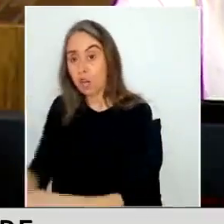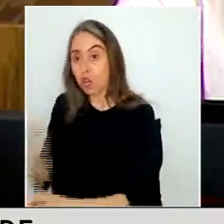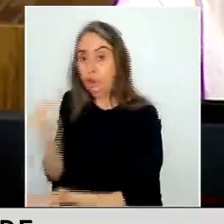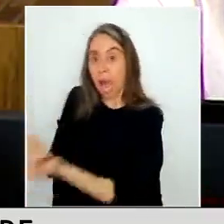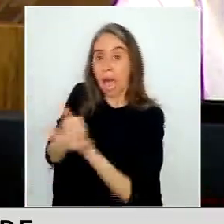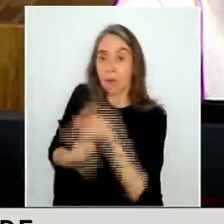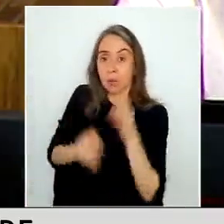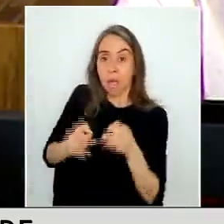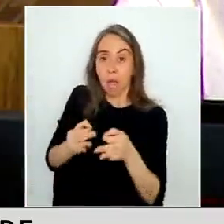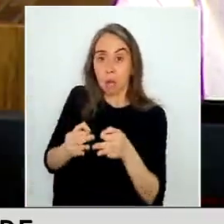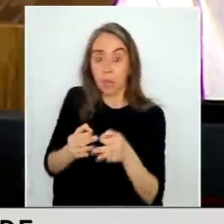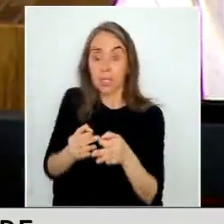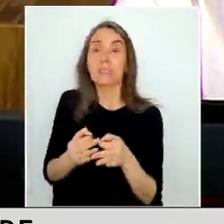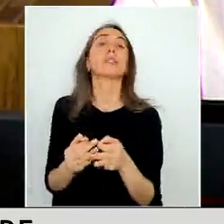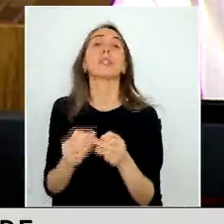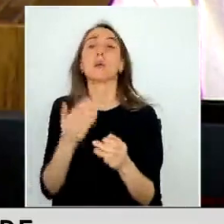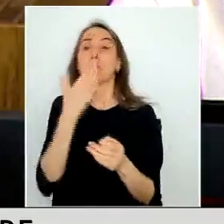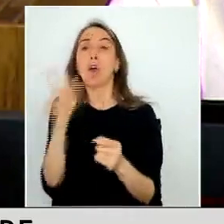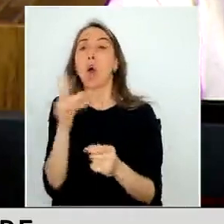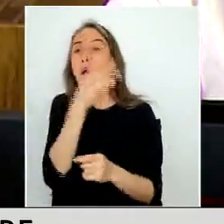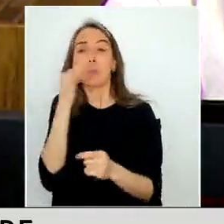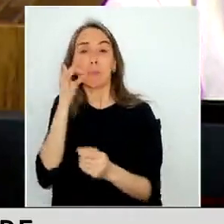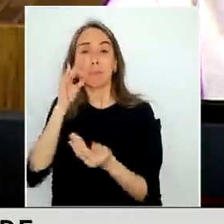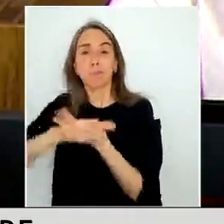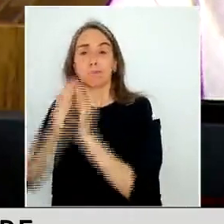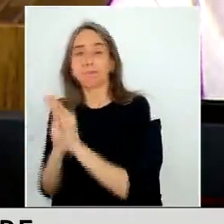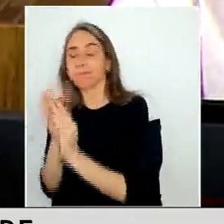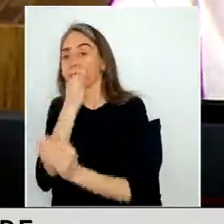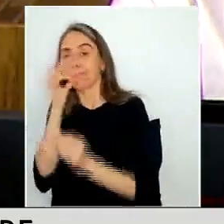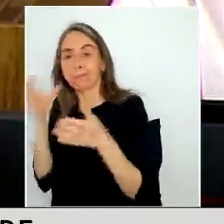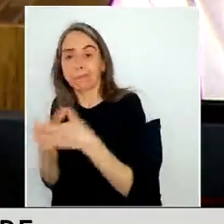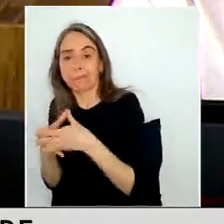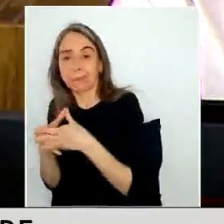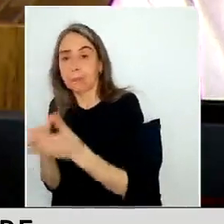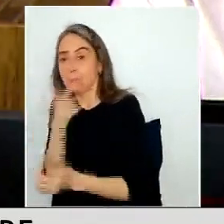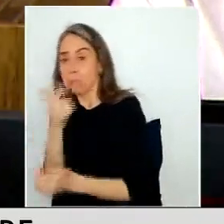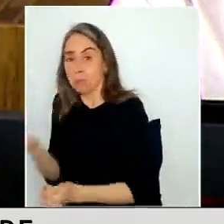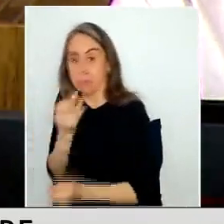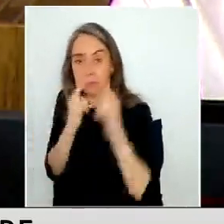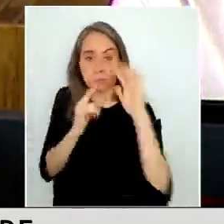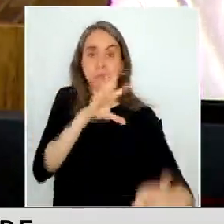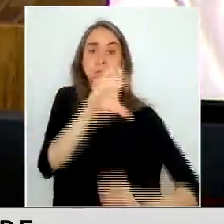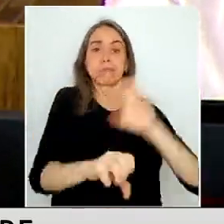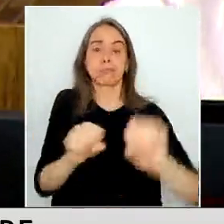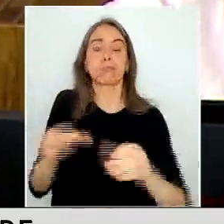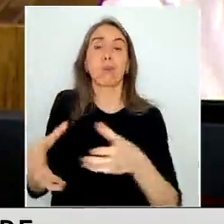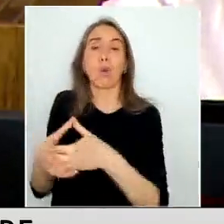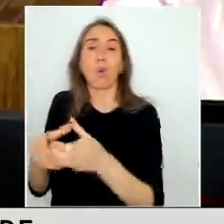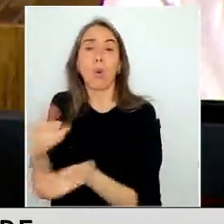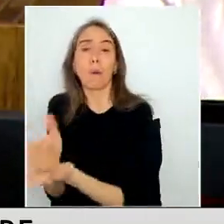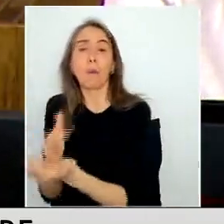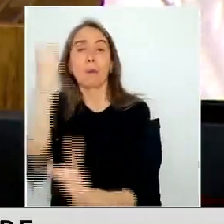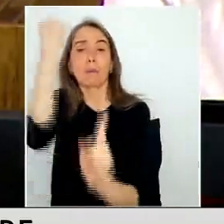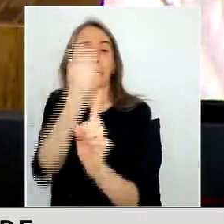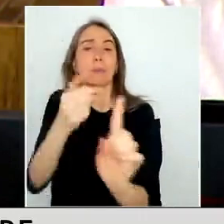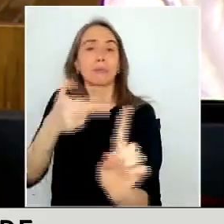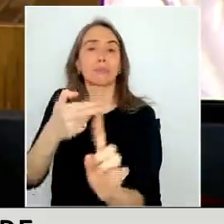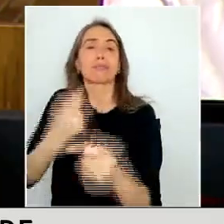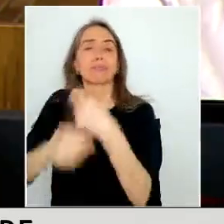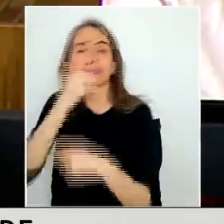los secretos o la forma en que trabaja el crimen organizado por eso esta norma en ese sentido es